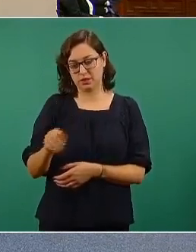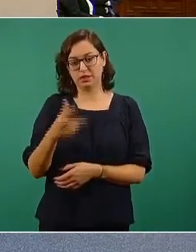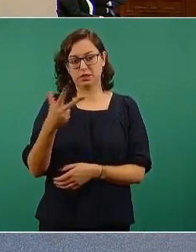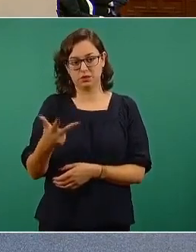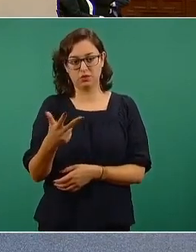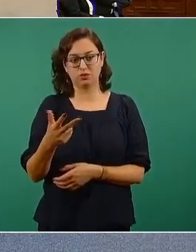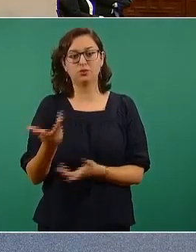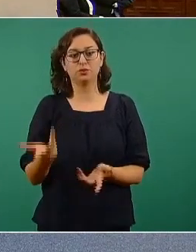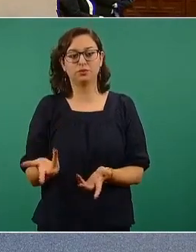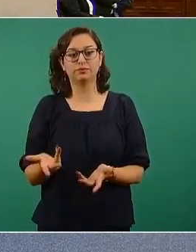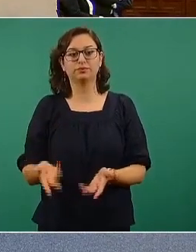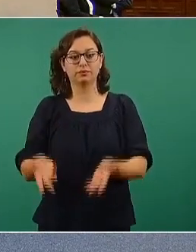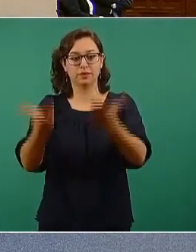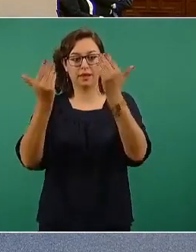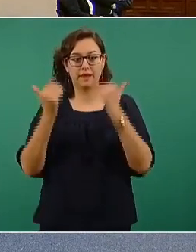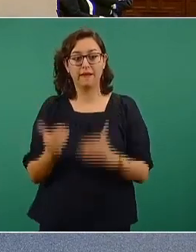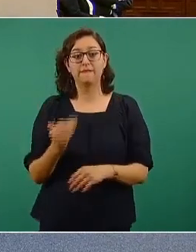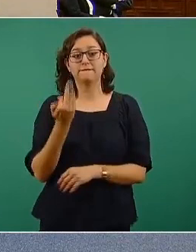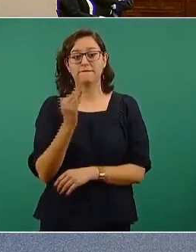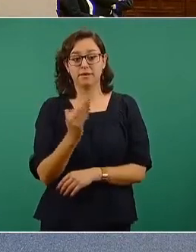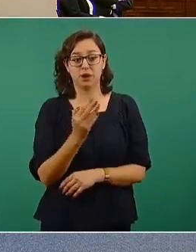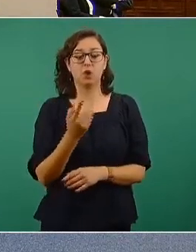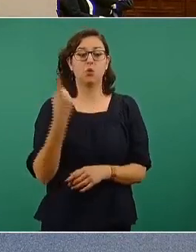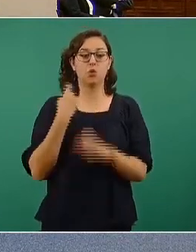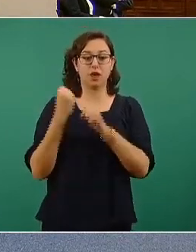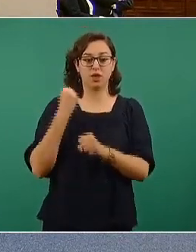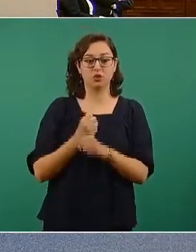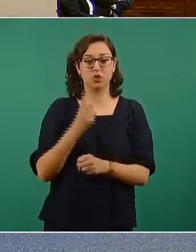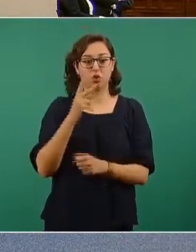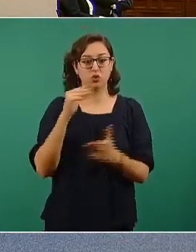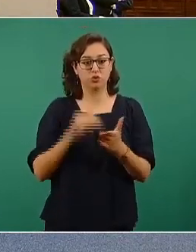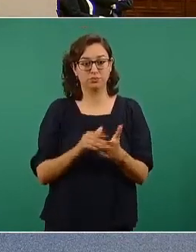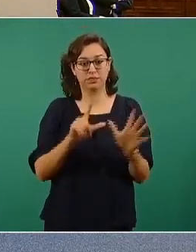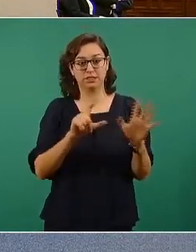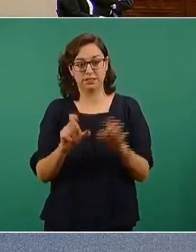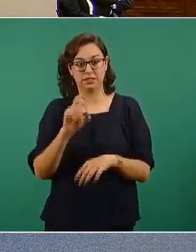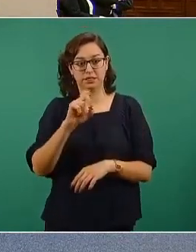En febrero, de 2,732 a